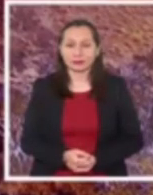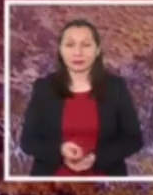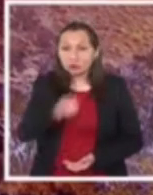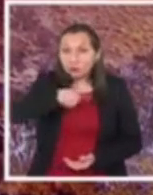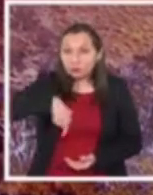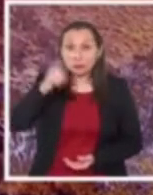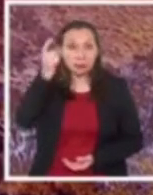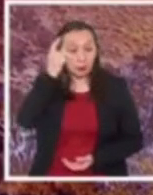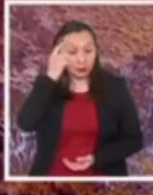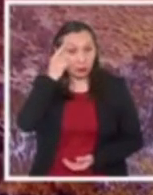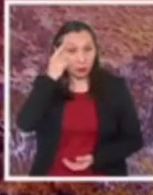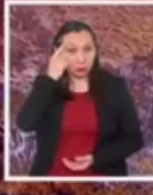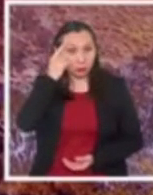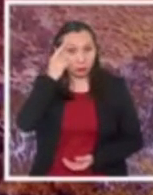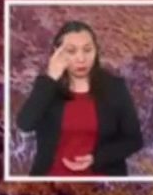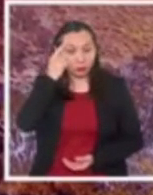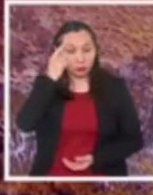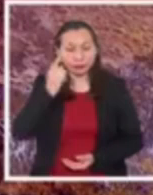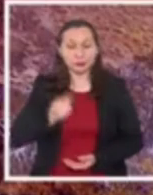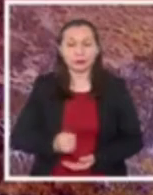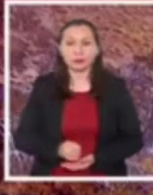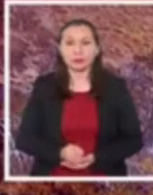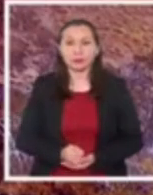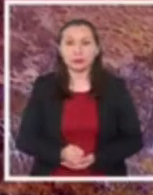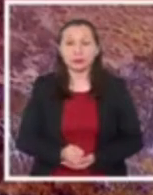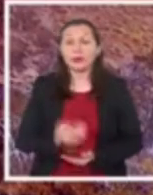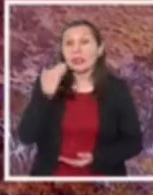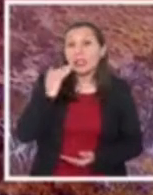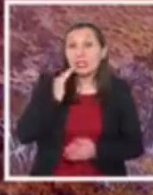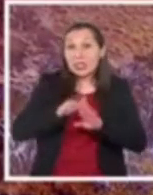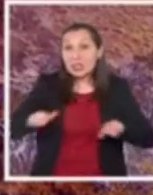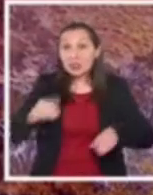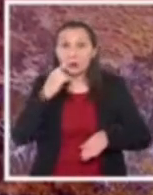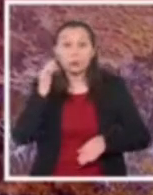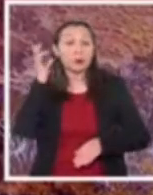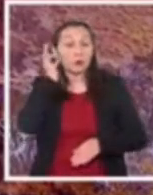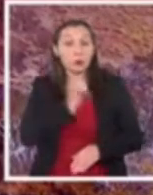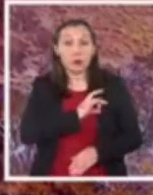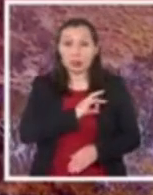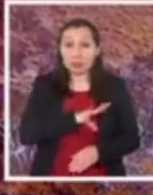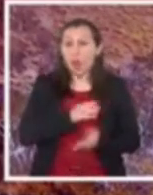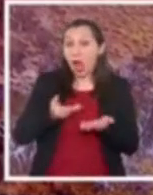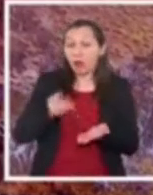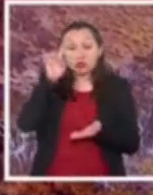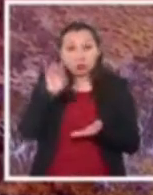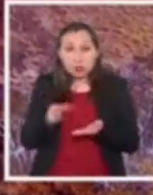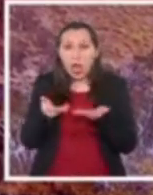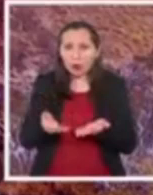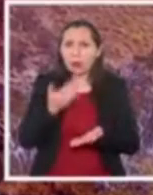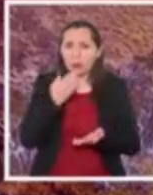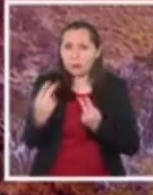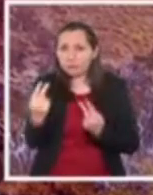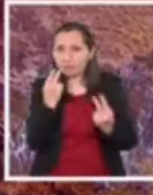pensemos en los niños y las niñas de chile que sé que hoy también nos están